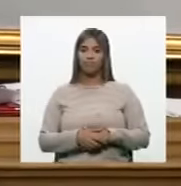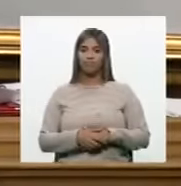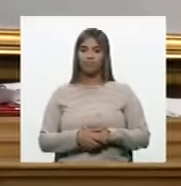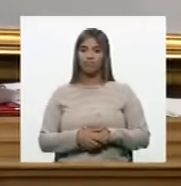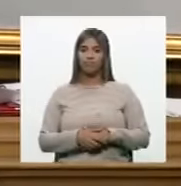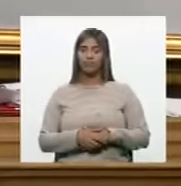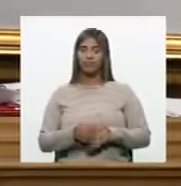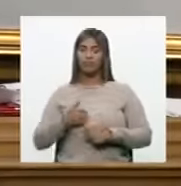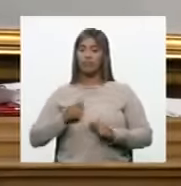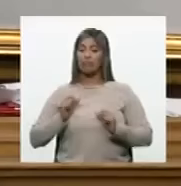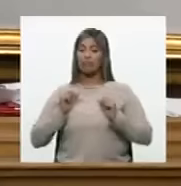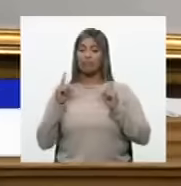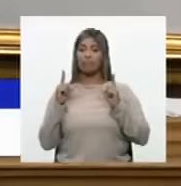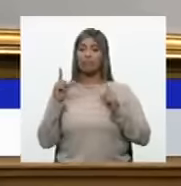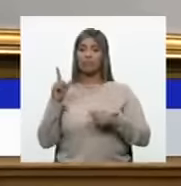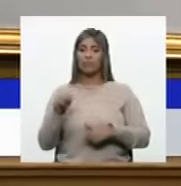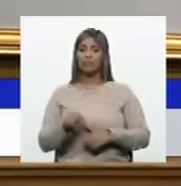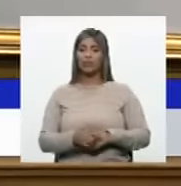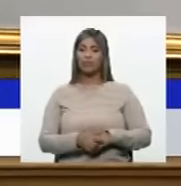del asombro también.